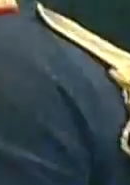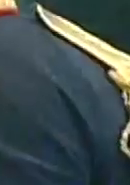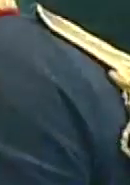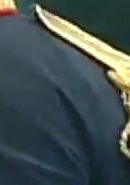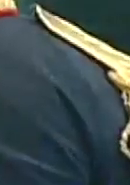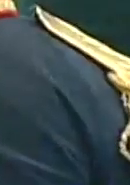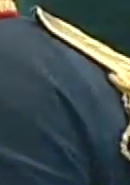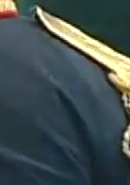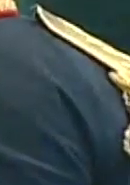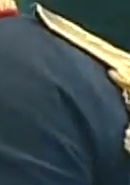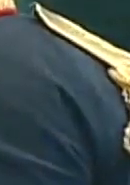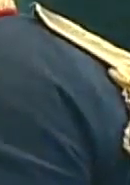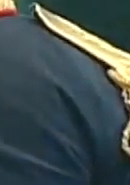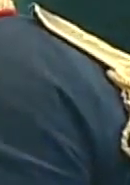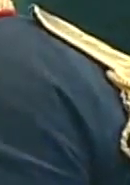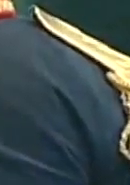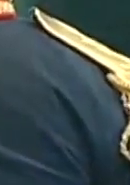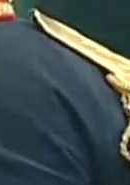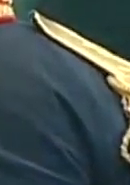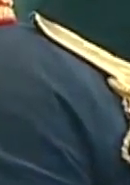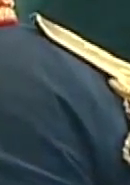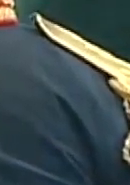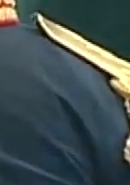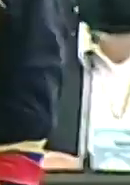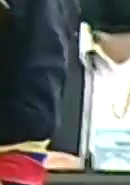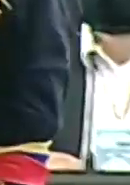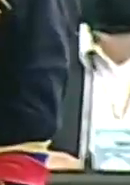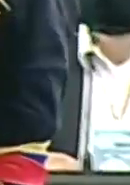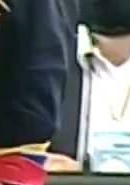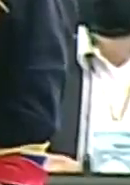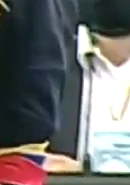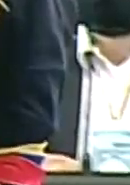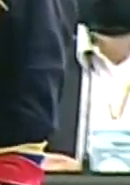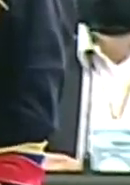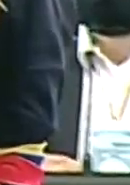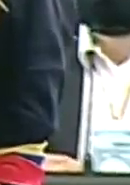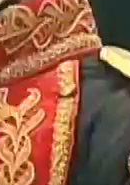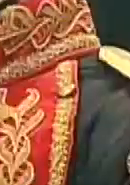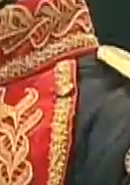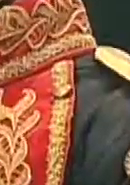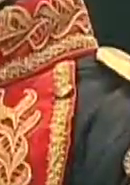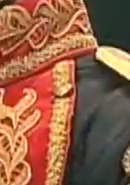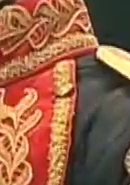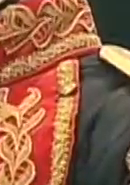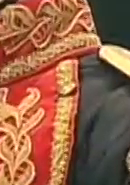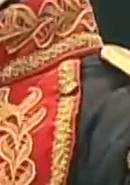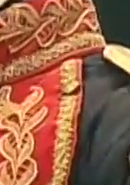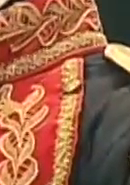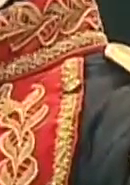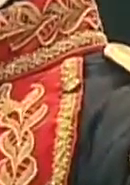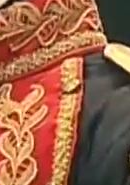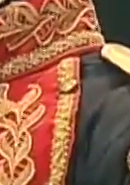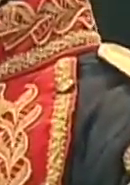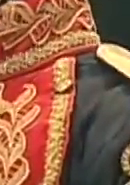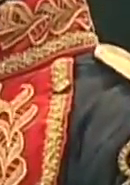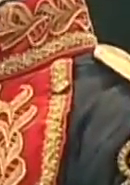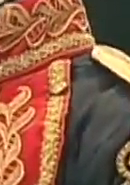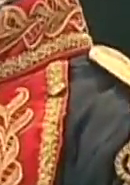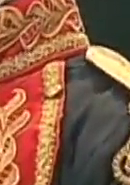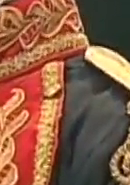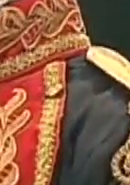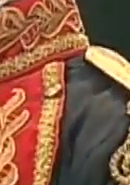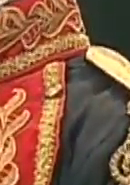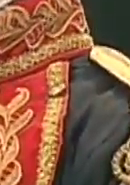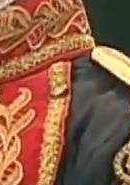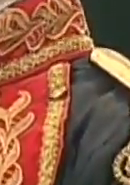América debe su libertad. Pero ya sabemos cómo es el destino y a él debemos resignarnos.